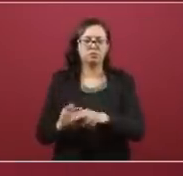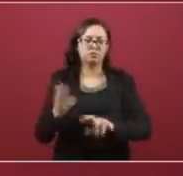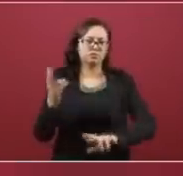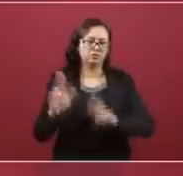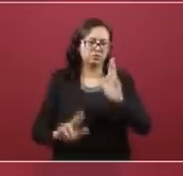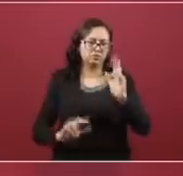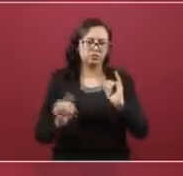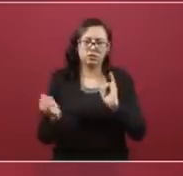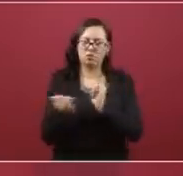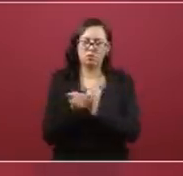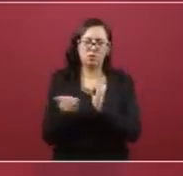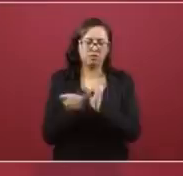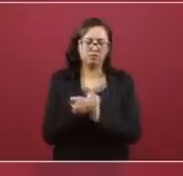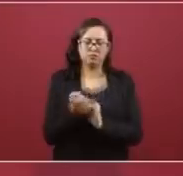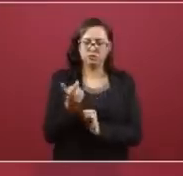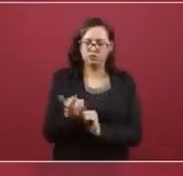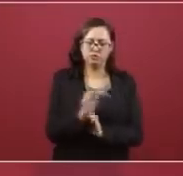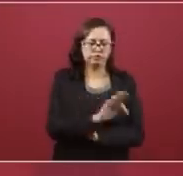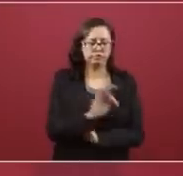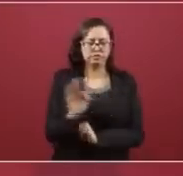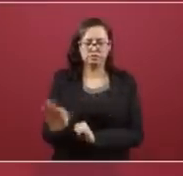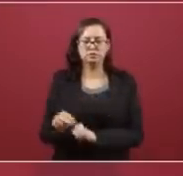revolución entonces